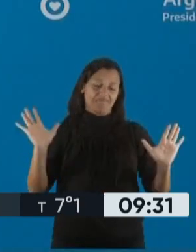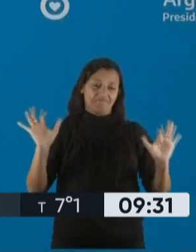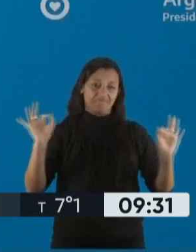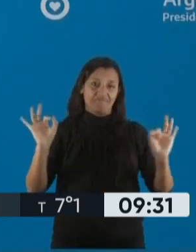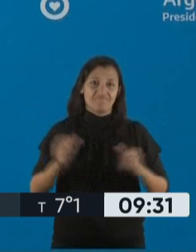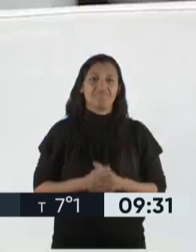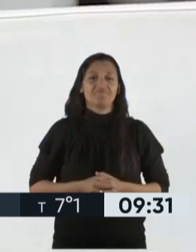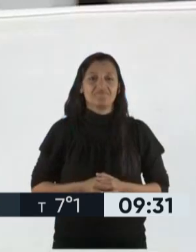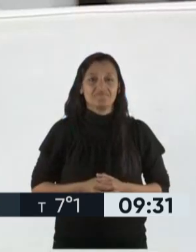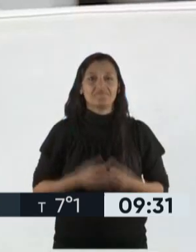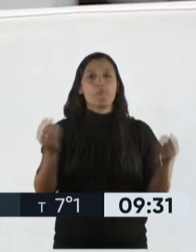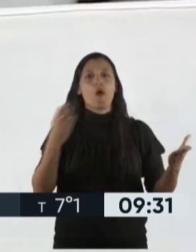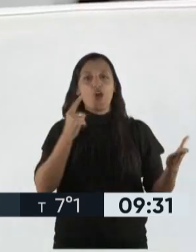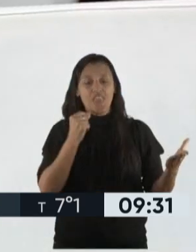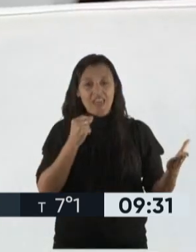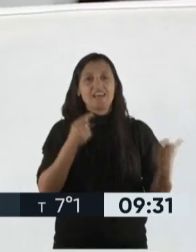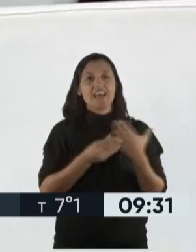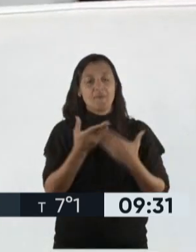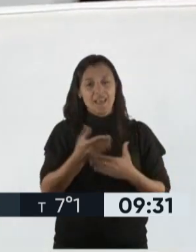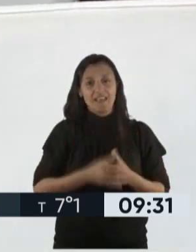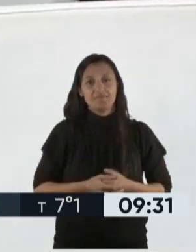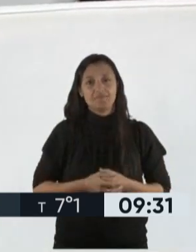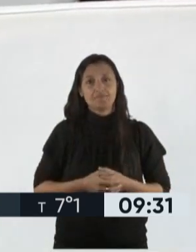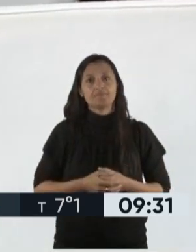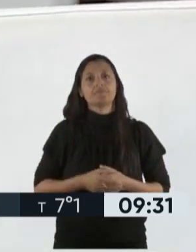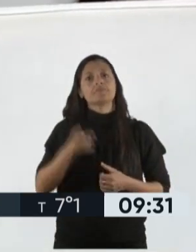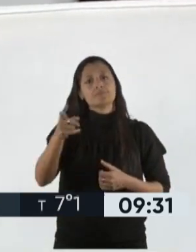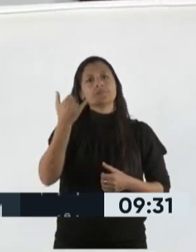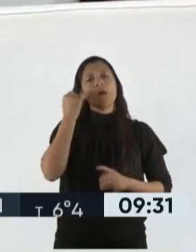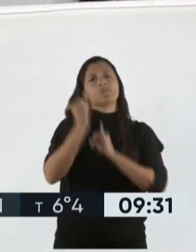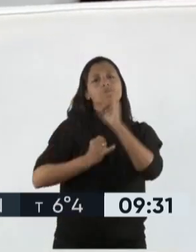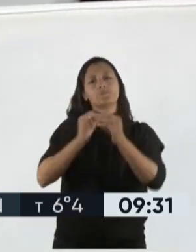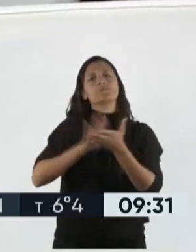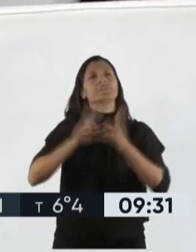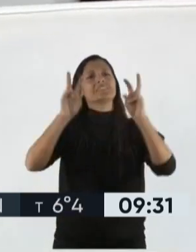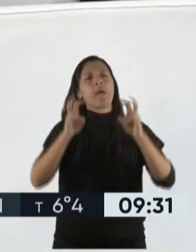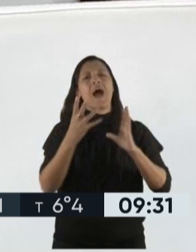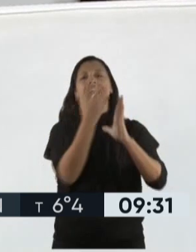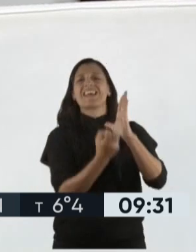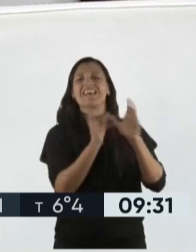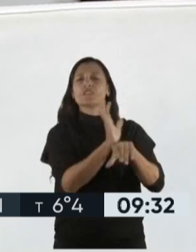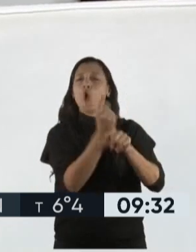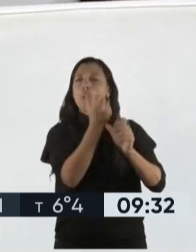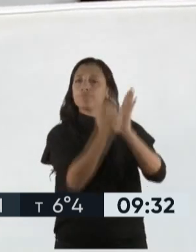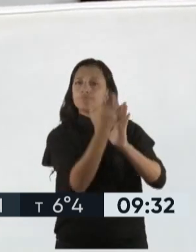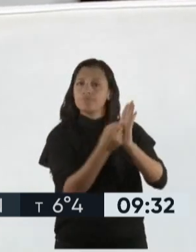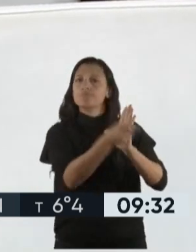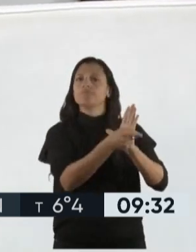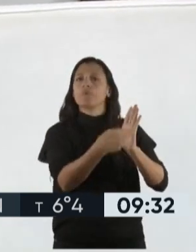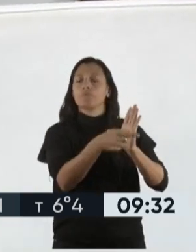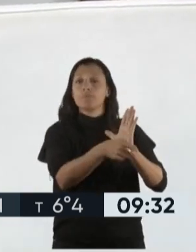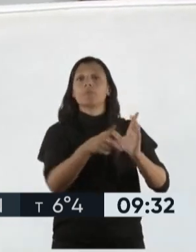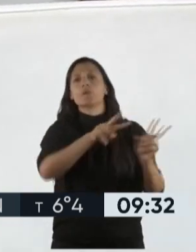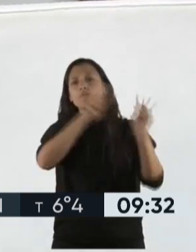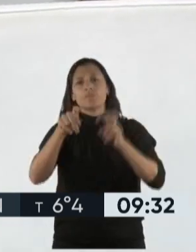Ahí vamos. Ahí está. ¿Qué tal? Buenos días, Gabriela. Bueno, estuviste mencionando el tema de las retenciones. Hay otra pata más dentro de este debate, tiene